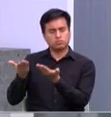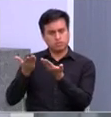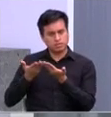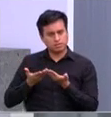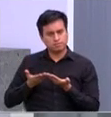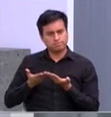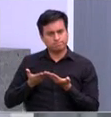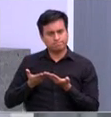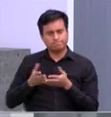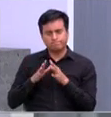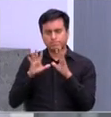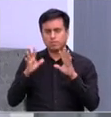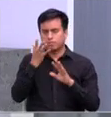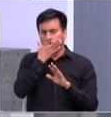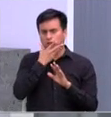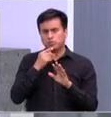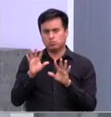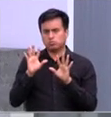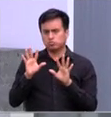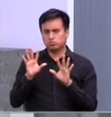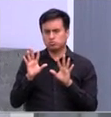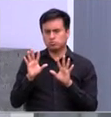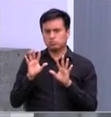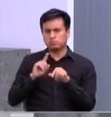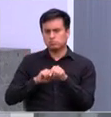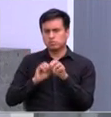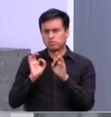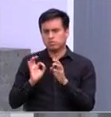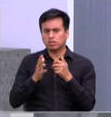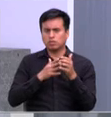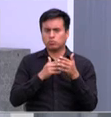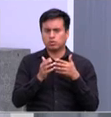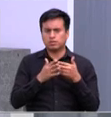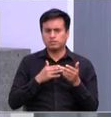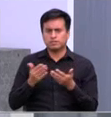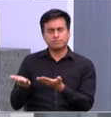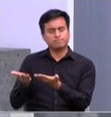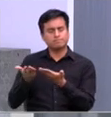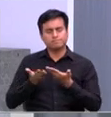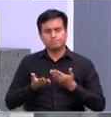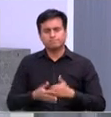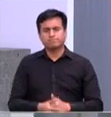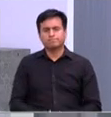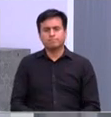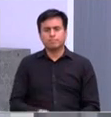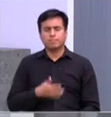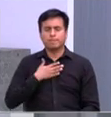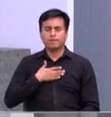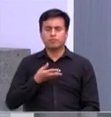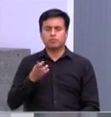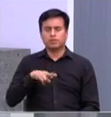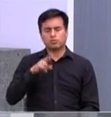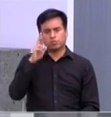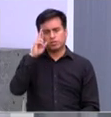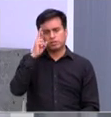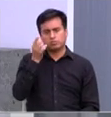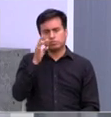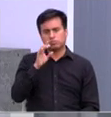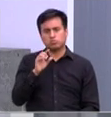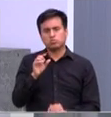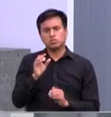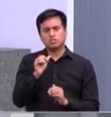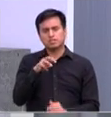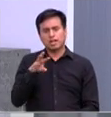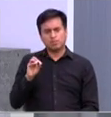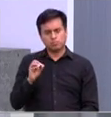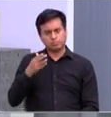ofrecen maravillosos instantes de la naturaleza. Quiero recordar solo un salmo que